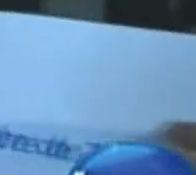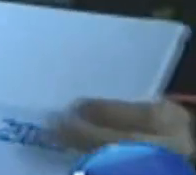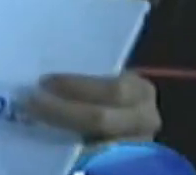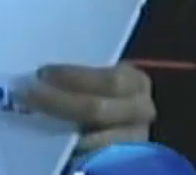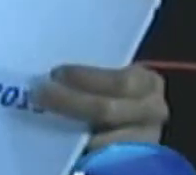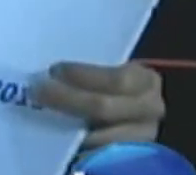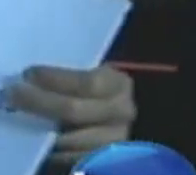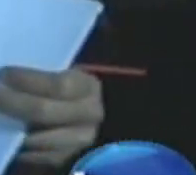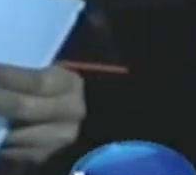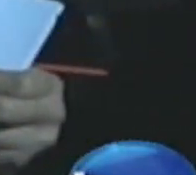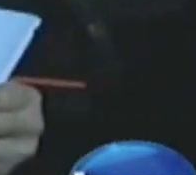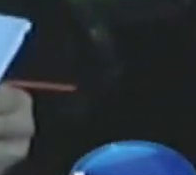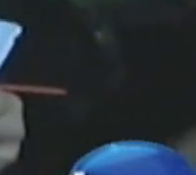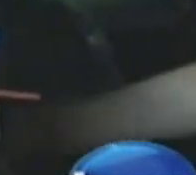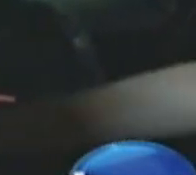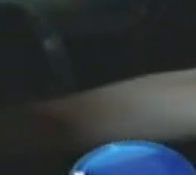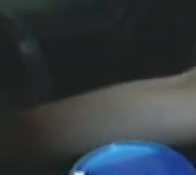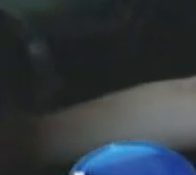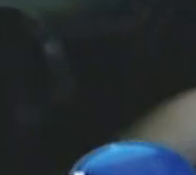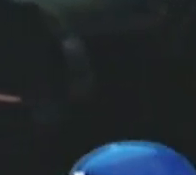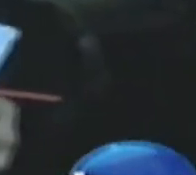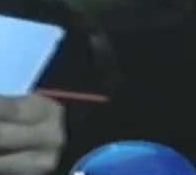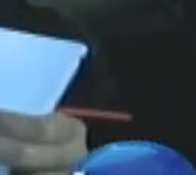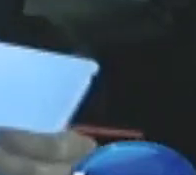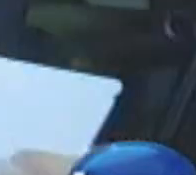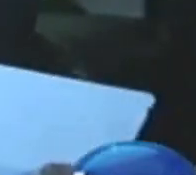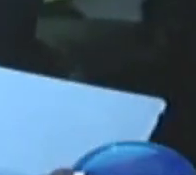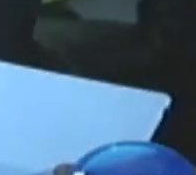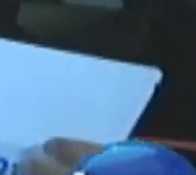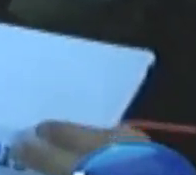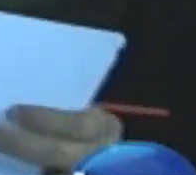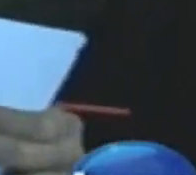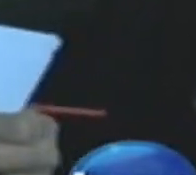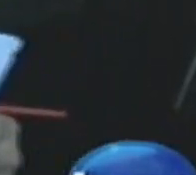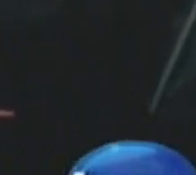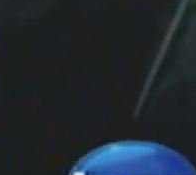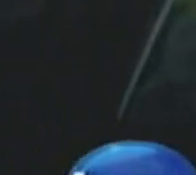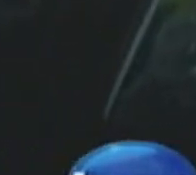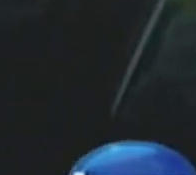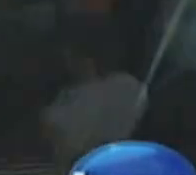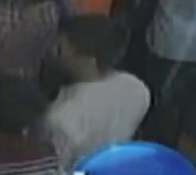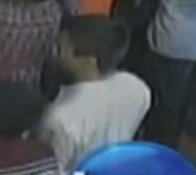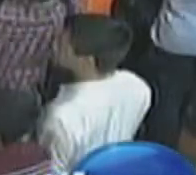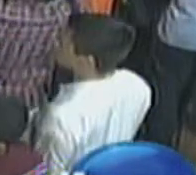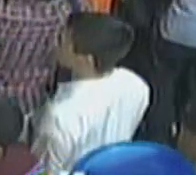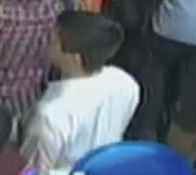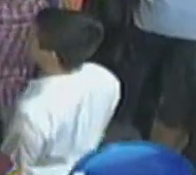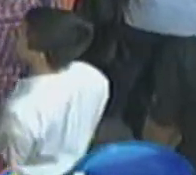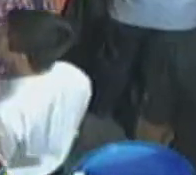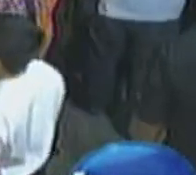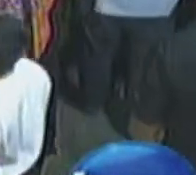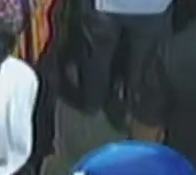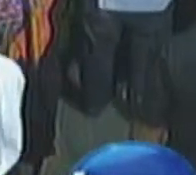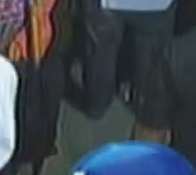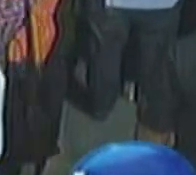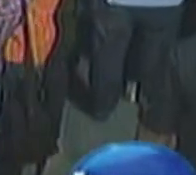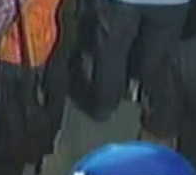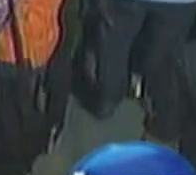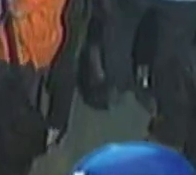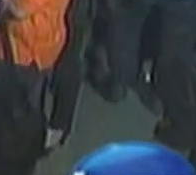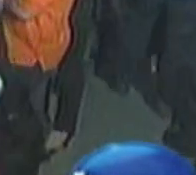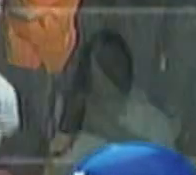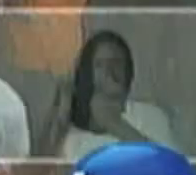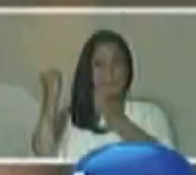Tengo tienda propia. todo y le